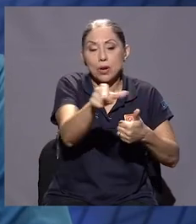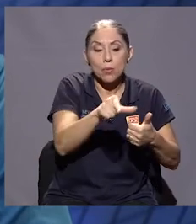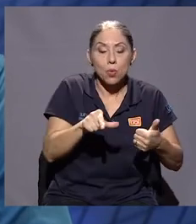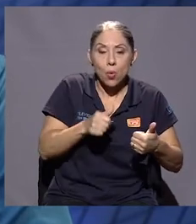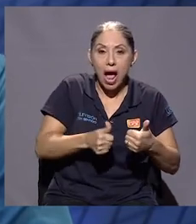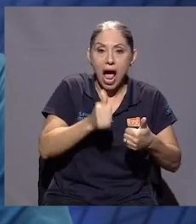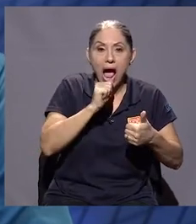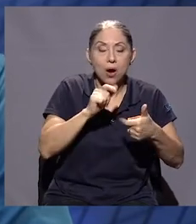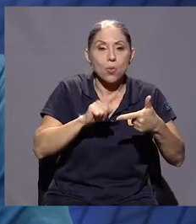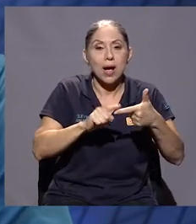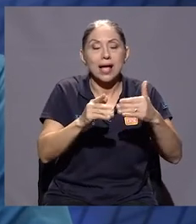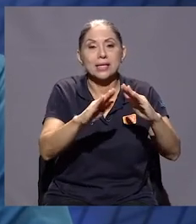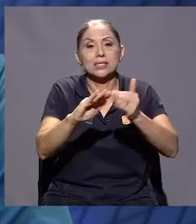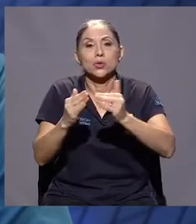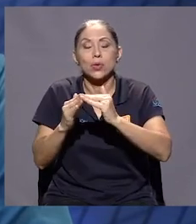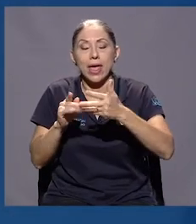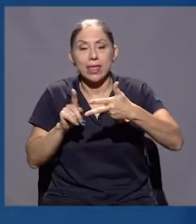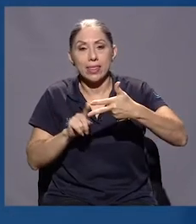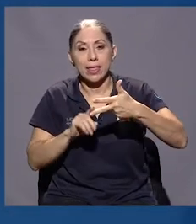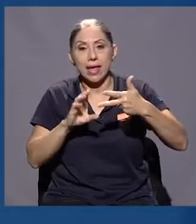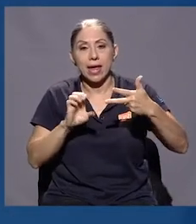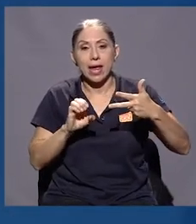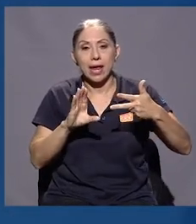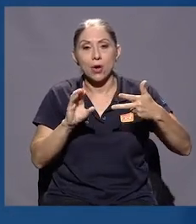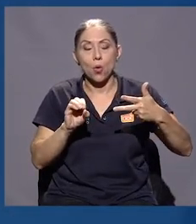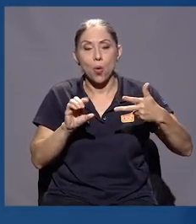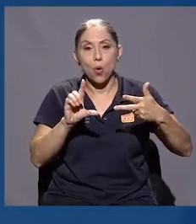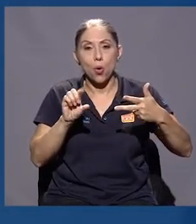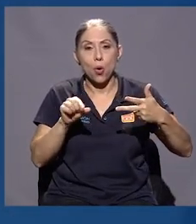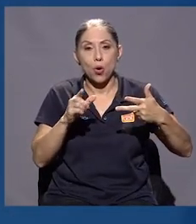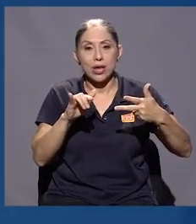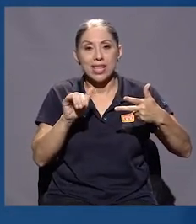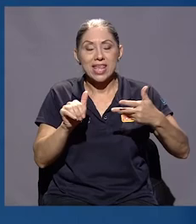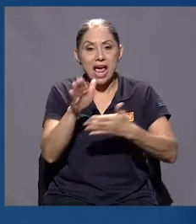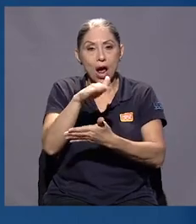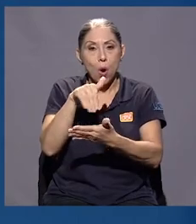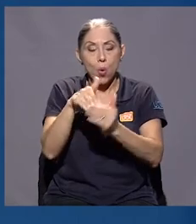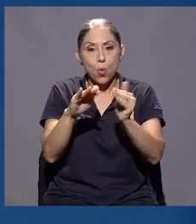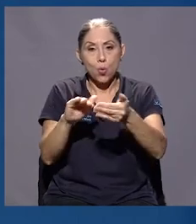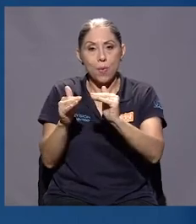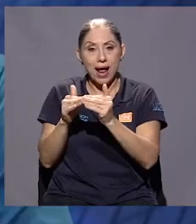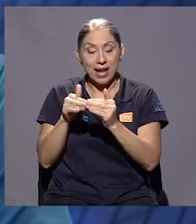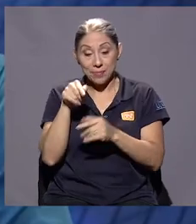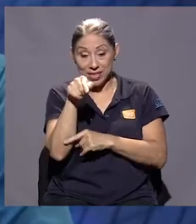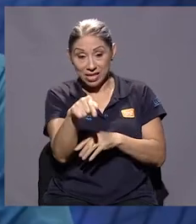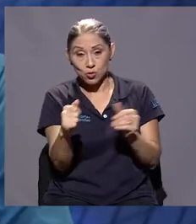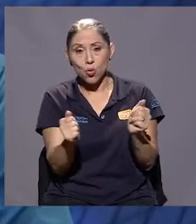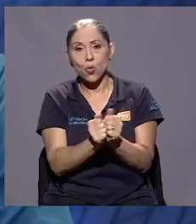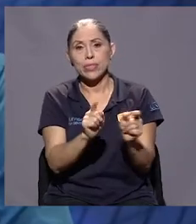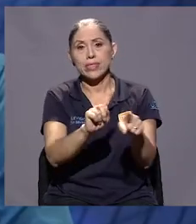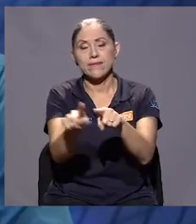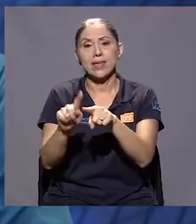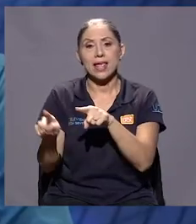urbana esto también digamos con diferentes sectores muchos lo que buscamos es